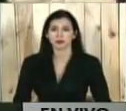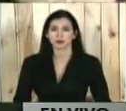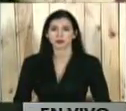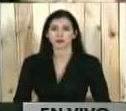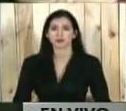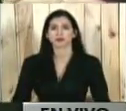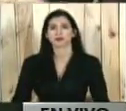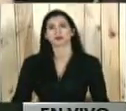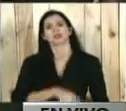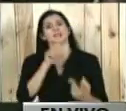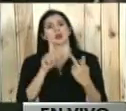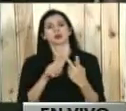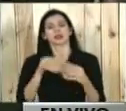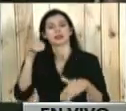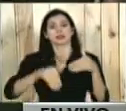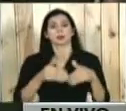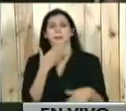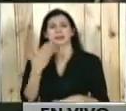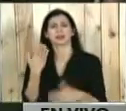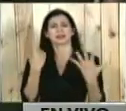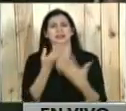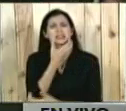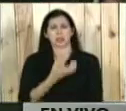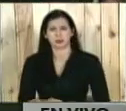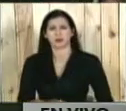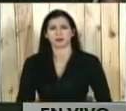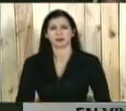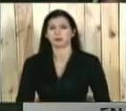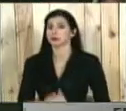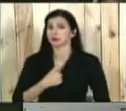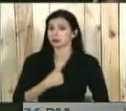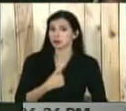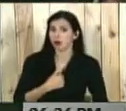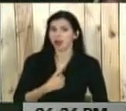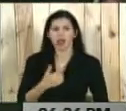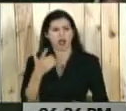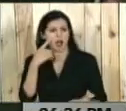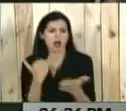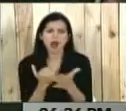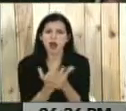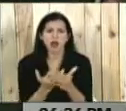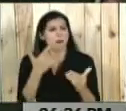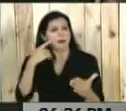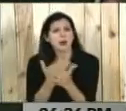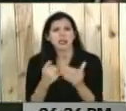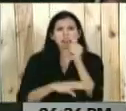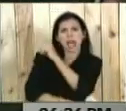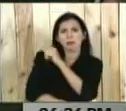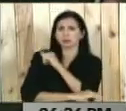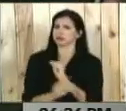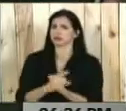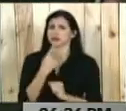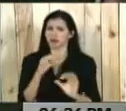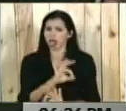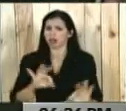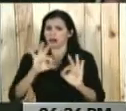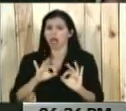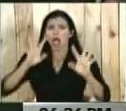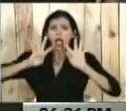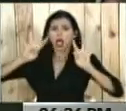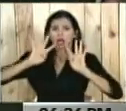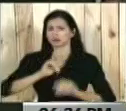Y la otra el 6 de diciembre pasado, y yo no me puse que revisen las actas, que hagan esto, no, yo no me puse con